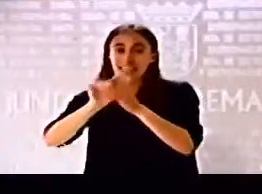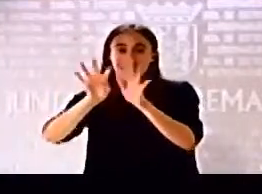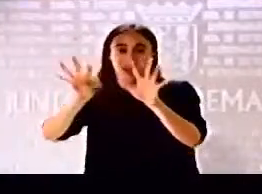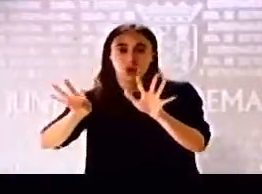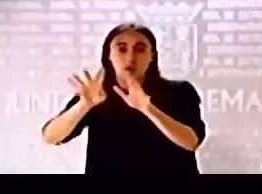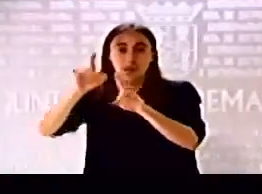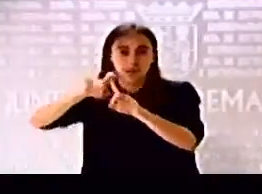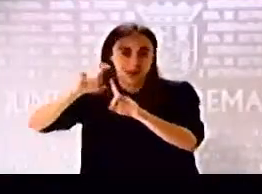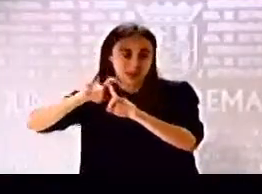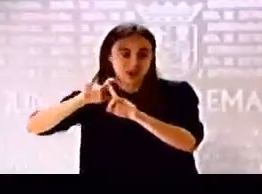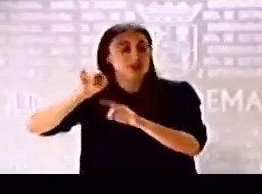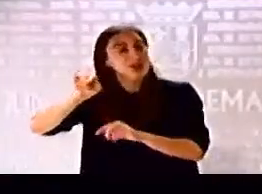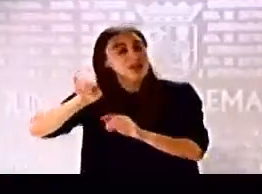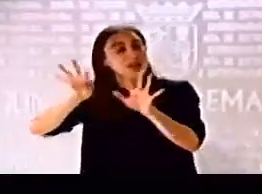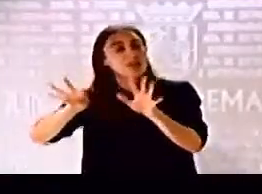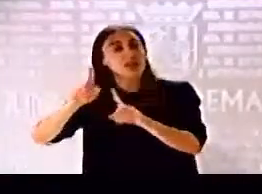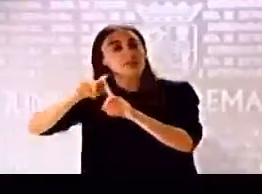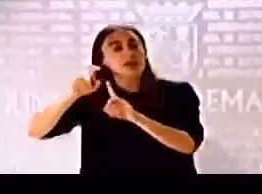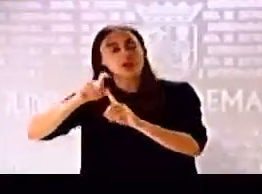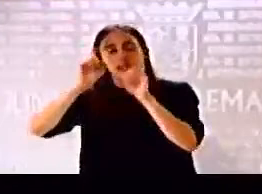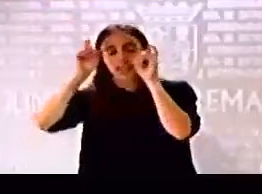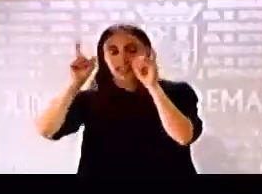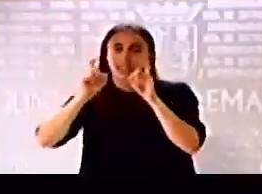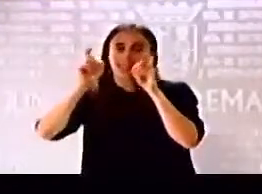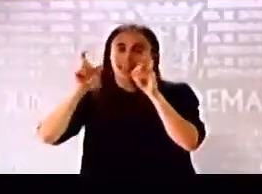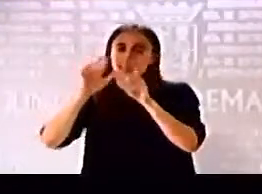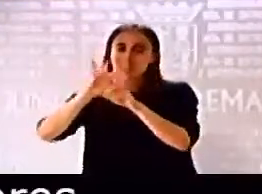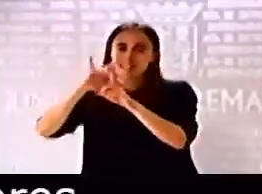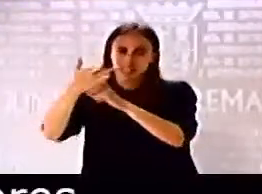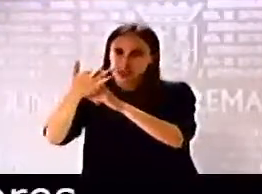las mejores condiciones desde el punto de vista de la salud.